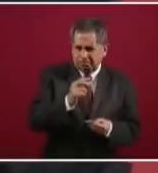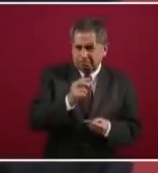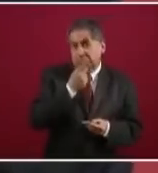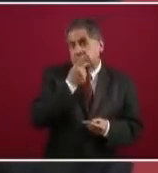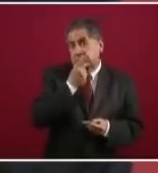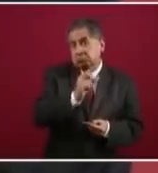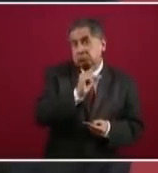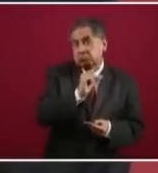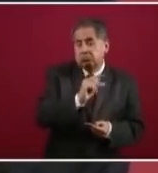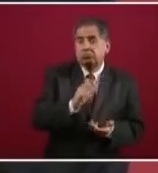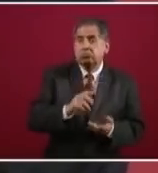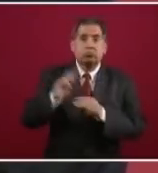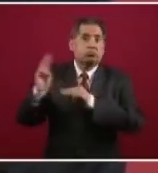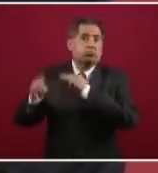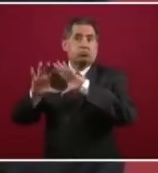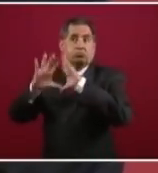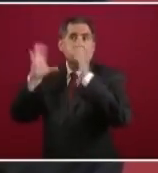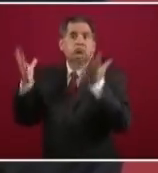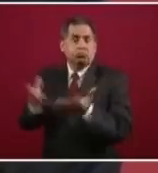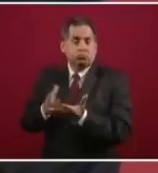en la economía mundial,